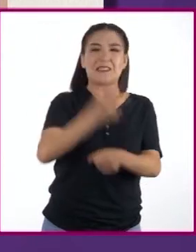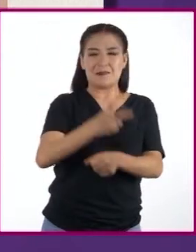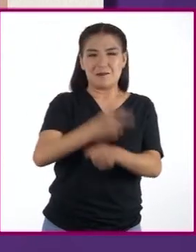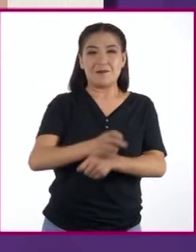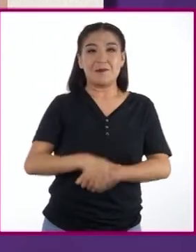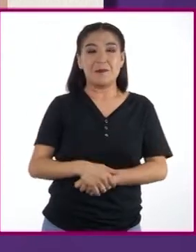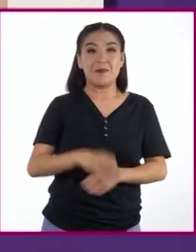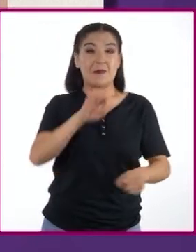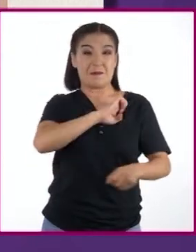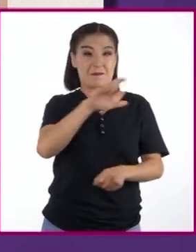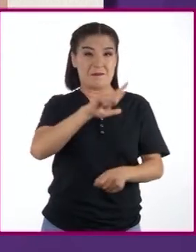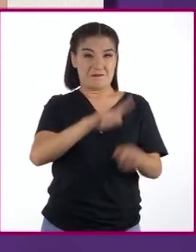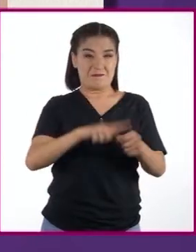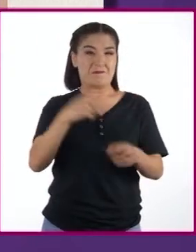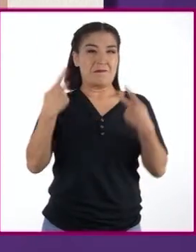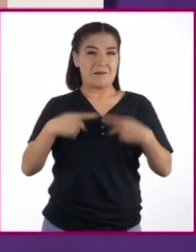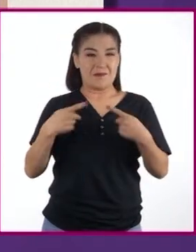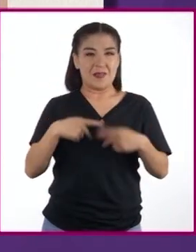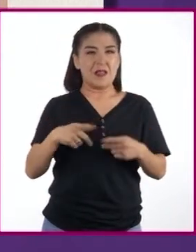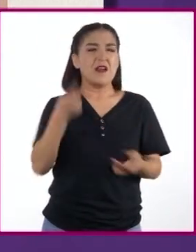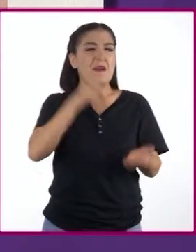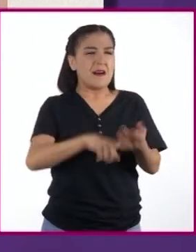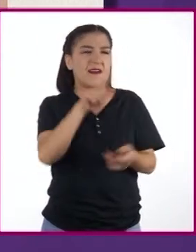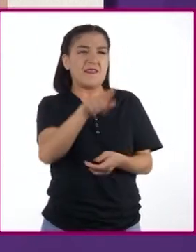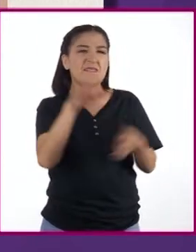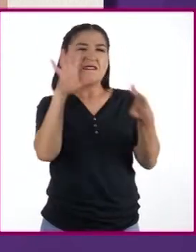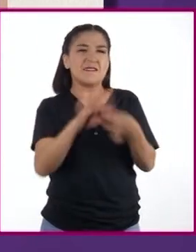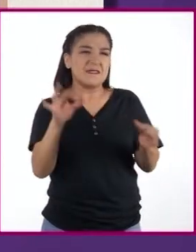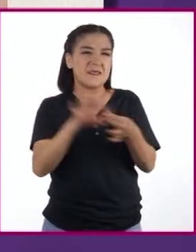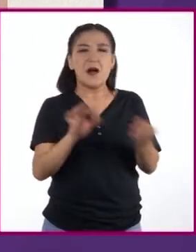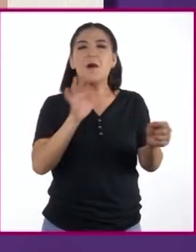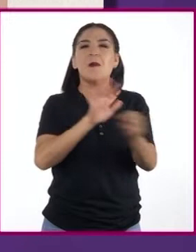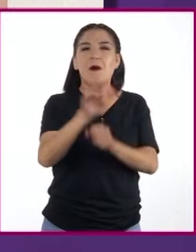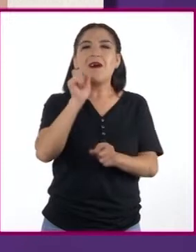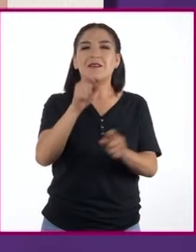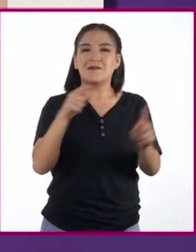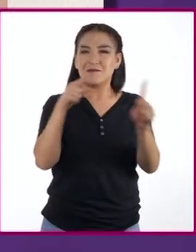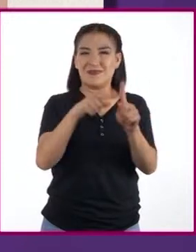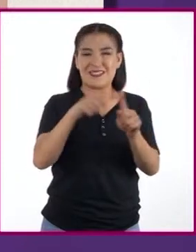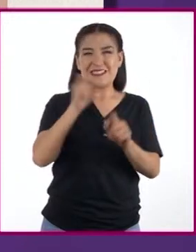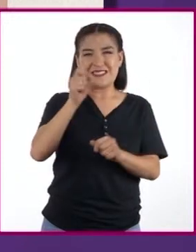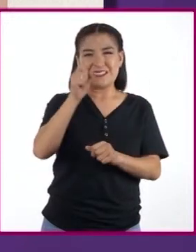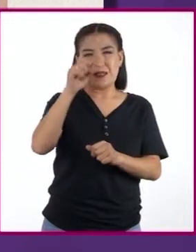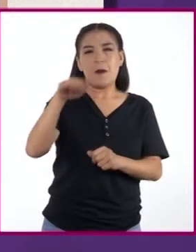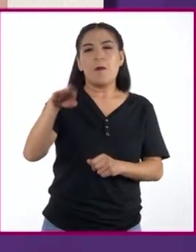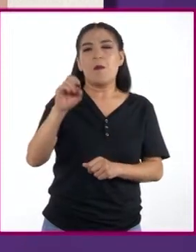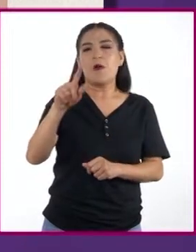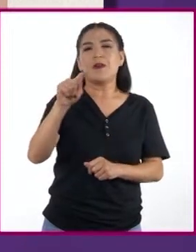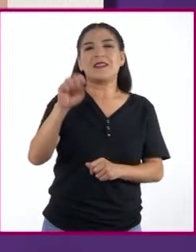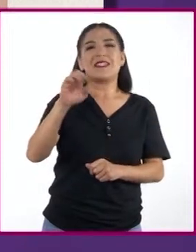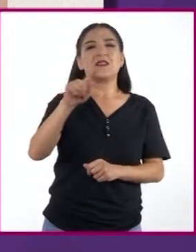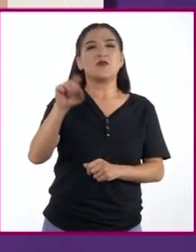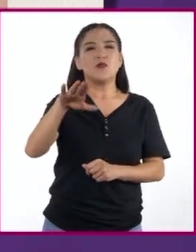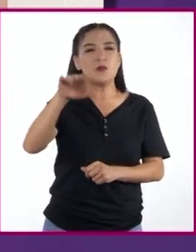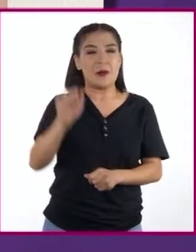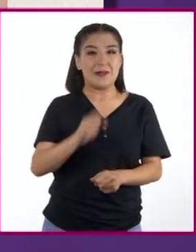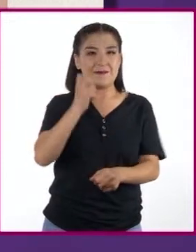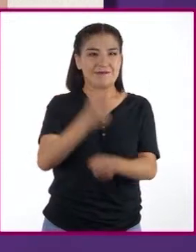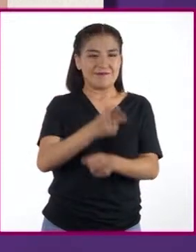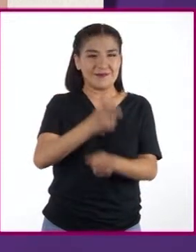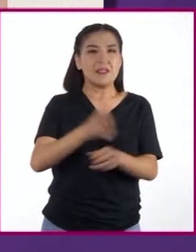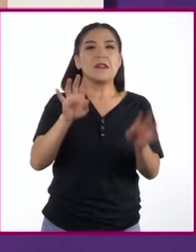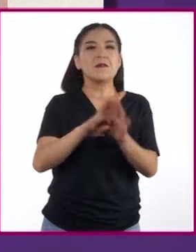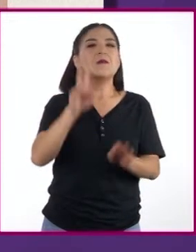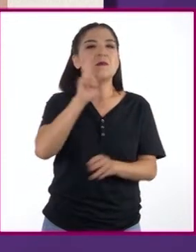Los especialistas explican que la parte correspondiente a Moctezuma II, acompañado de la